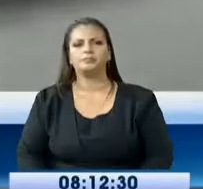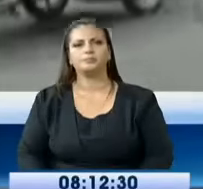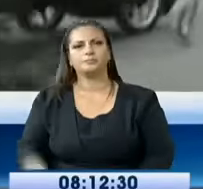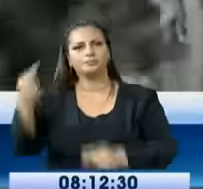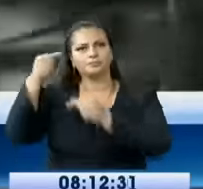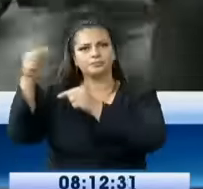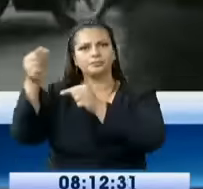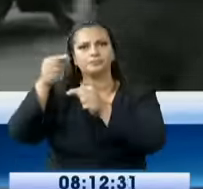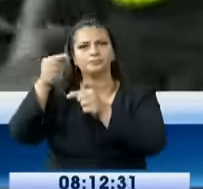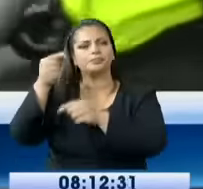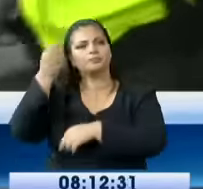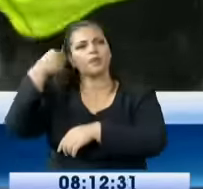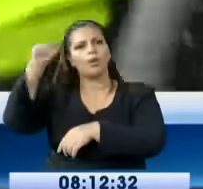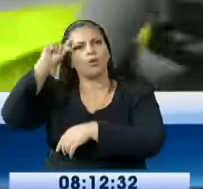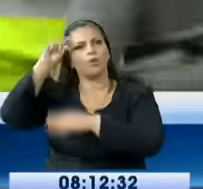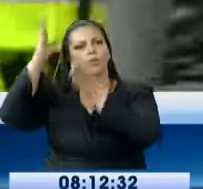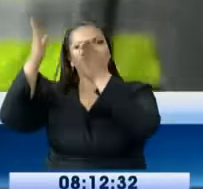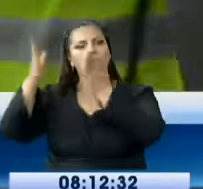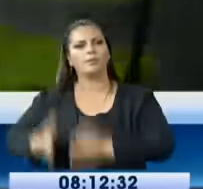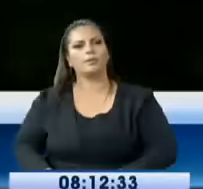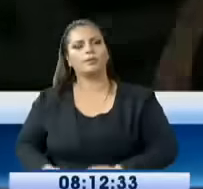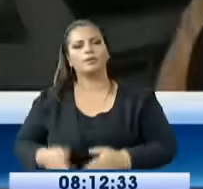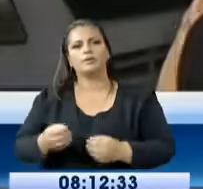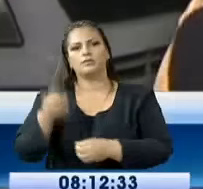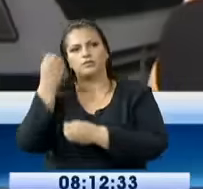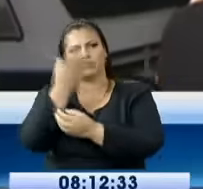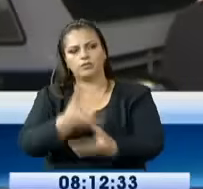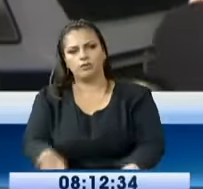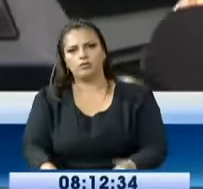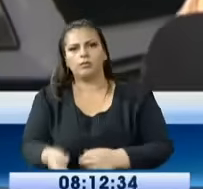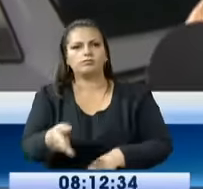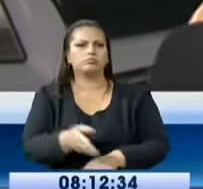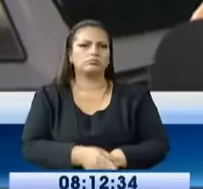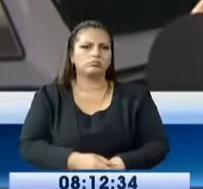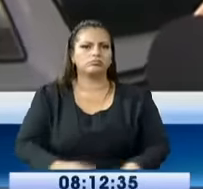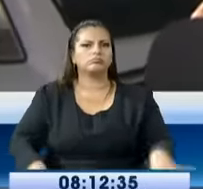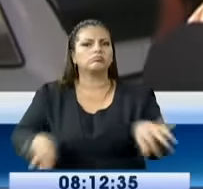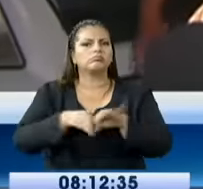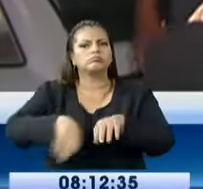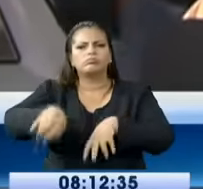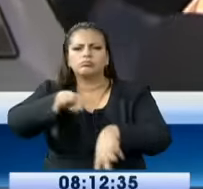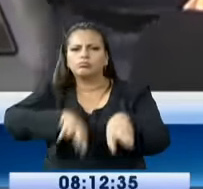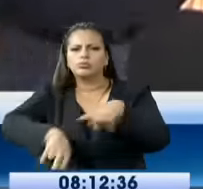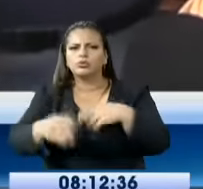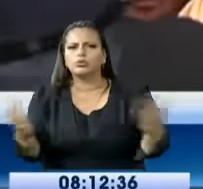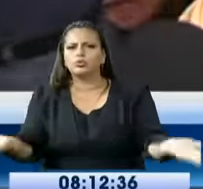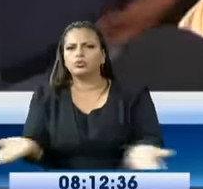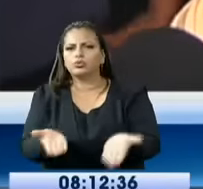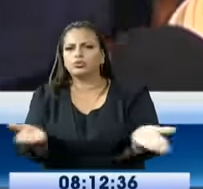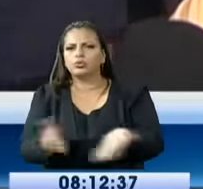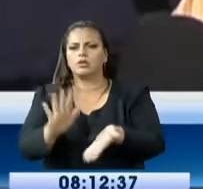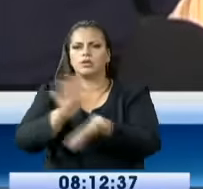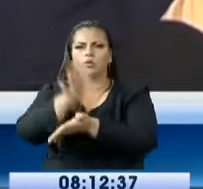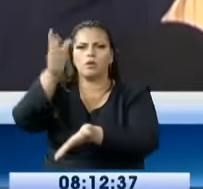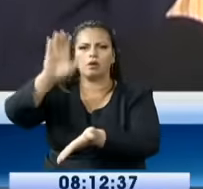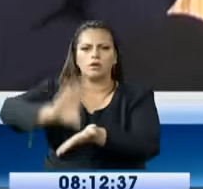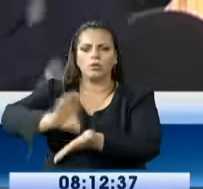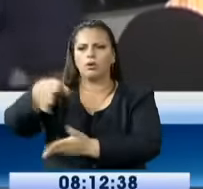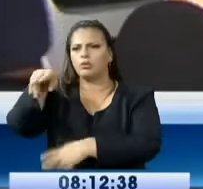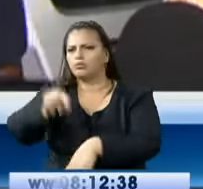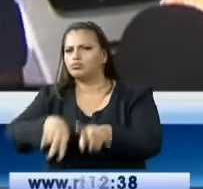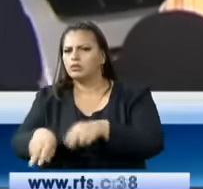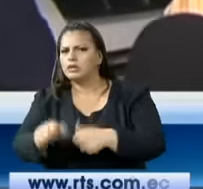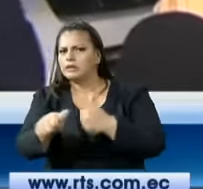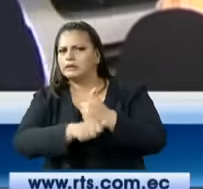de los puntos es justamente erradicar los puntos de venta de bebidas alcohólicas cercanas a las escuelas y colegios que